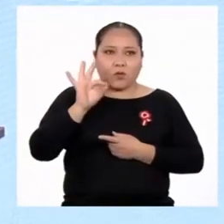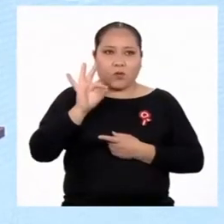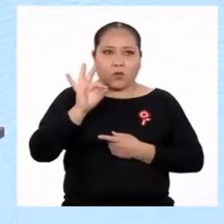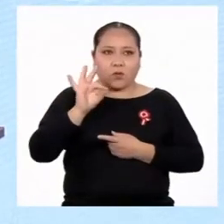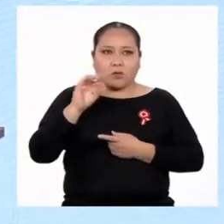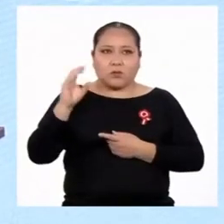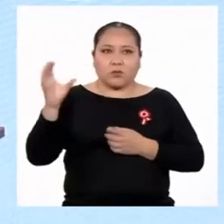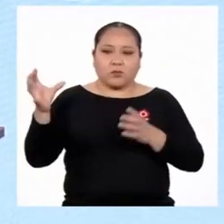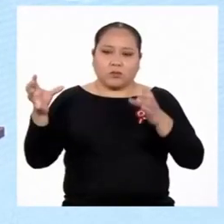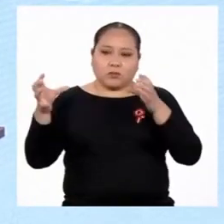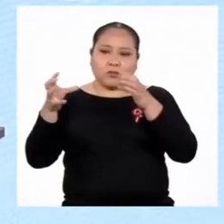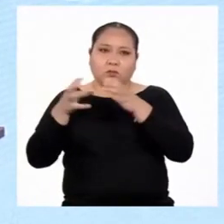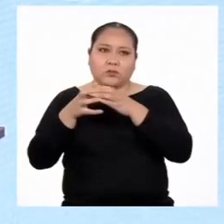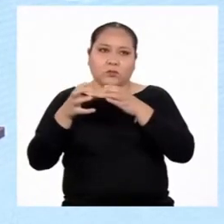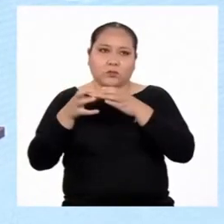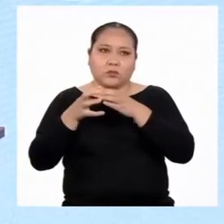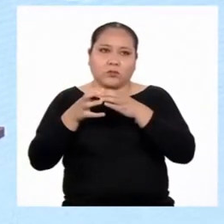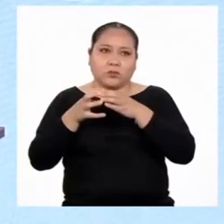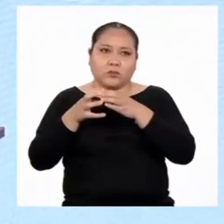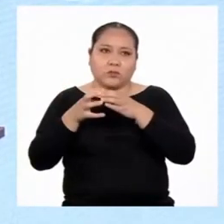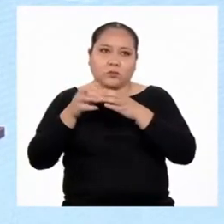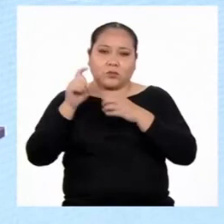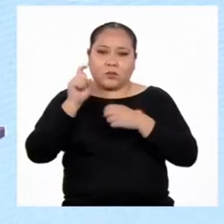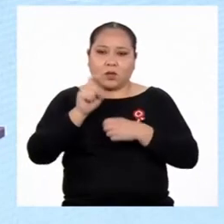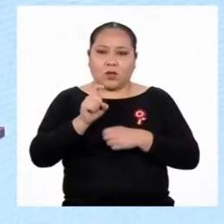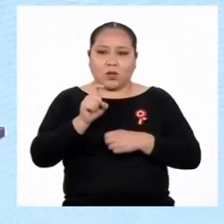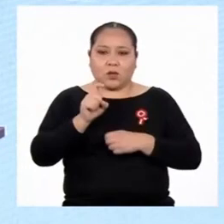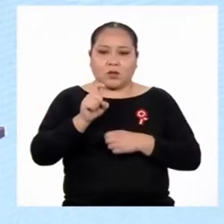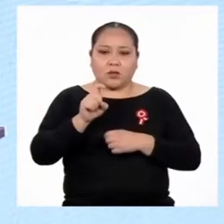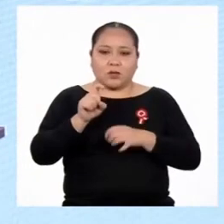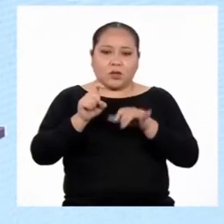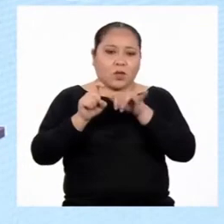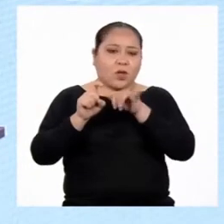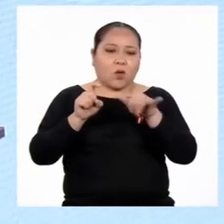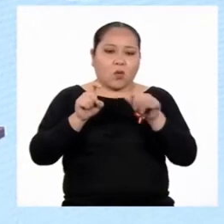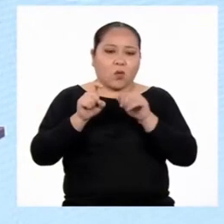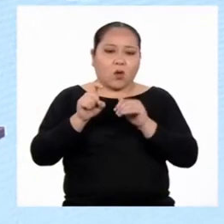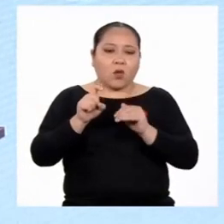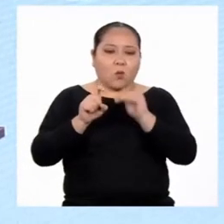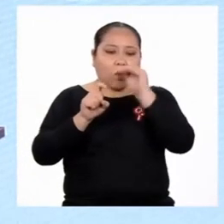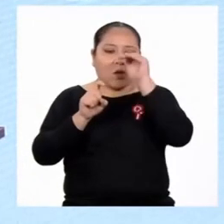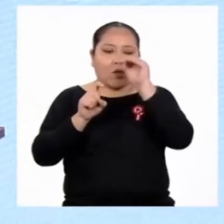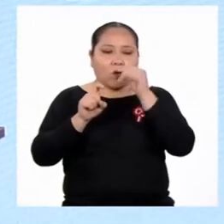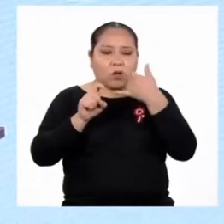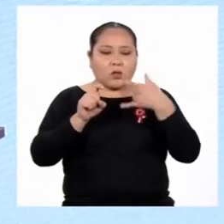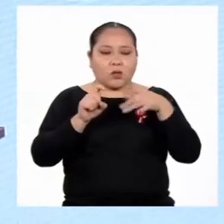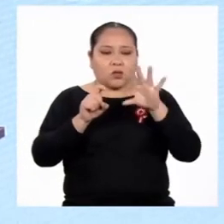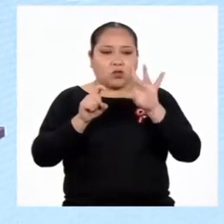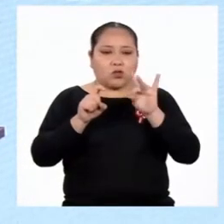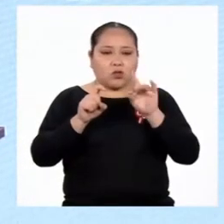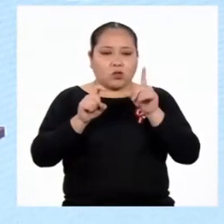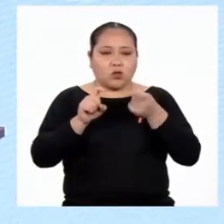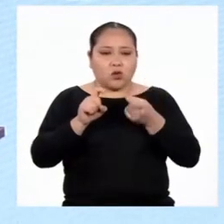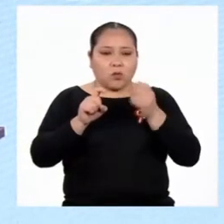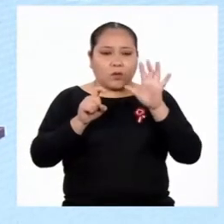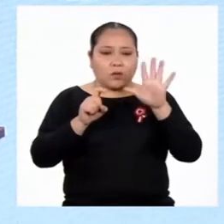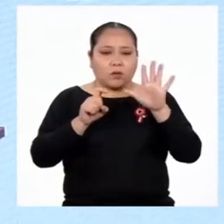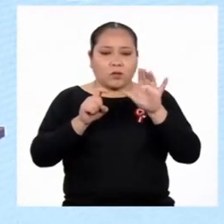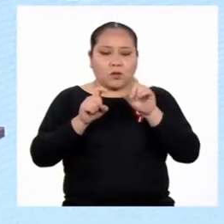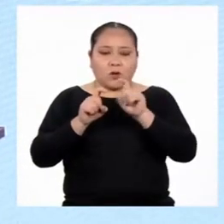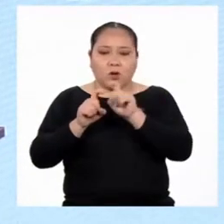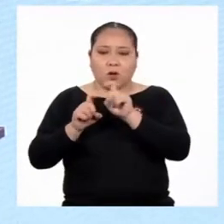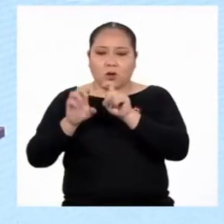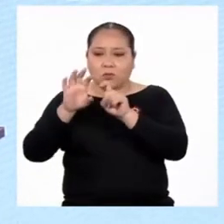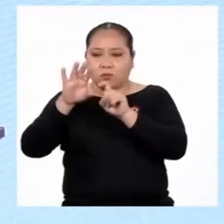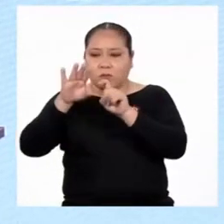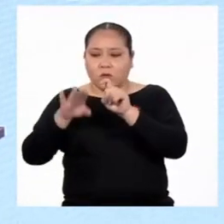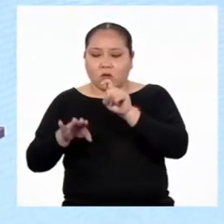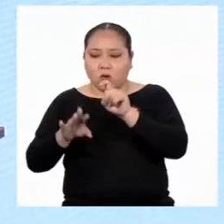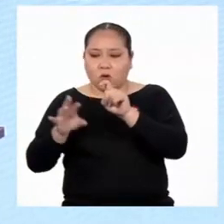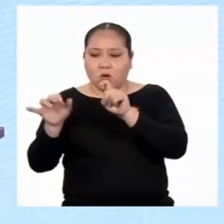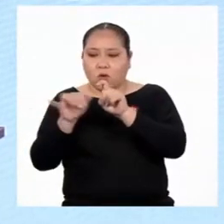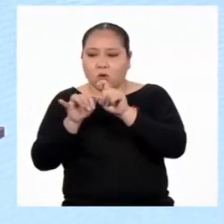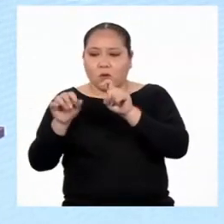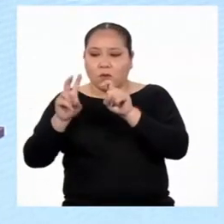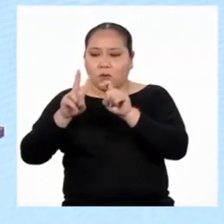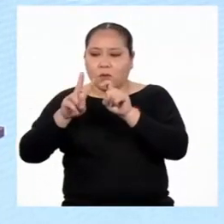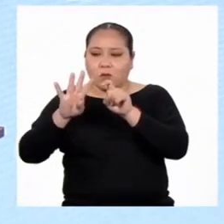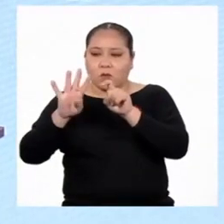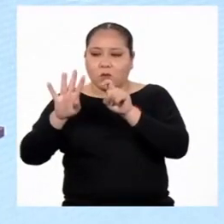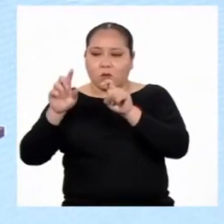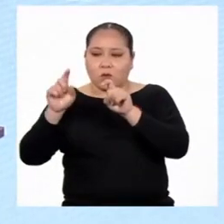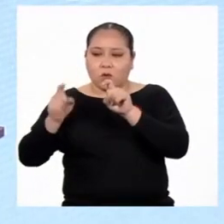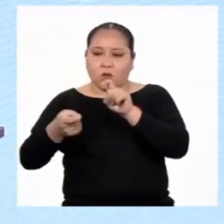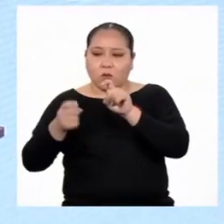notación conjuntista quiere decir que X es igual o mayor a 18,5 y menor o igual a